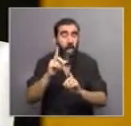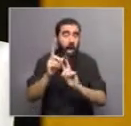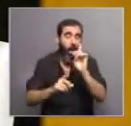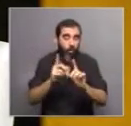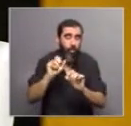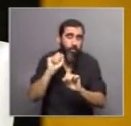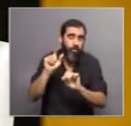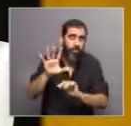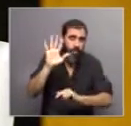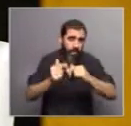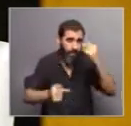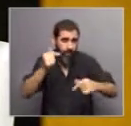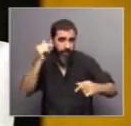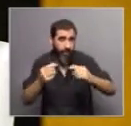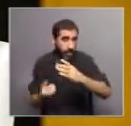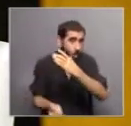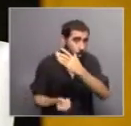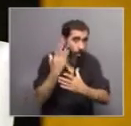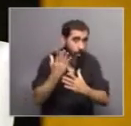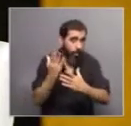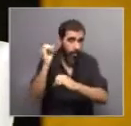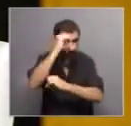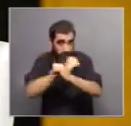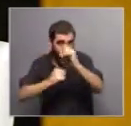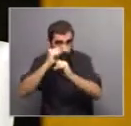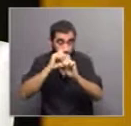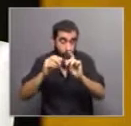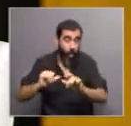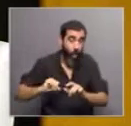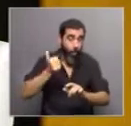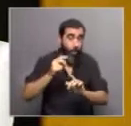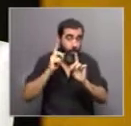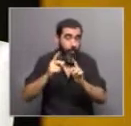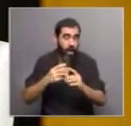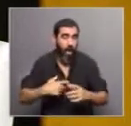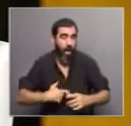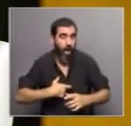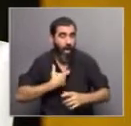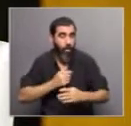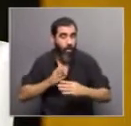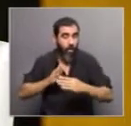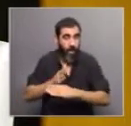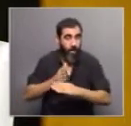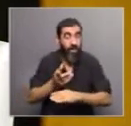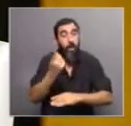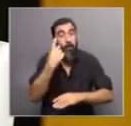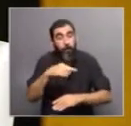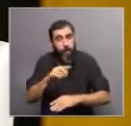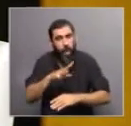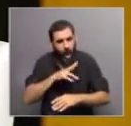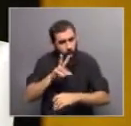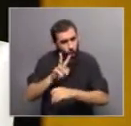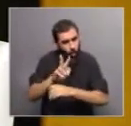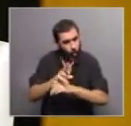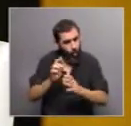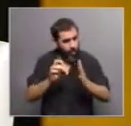con características que son novedosas y que permiten aprovechar mucho más el poder calórico de la madera. Sin embargo, hay controles de